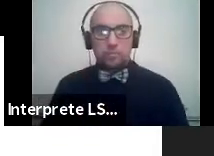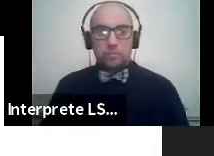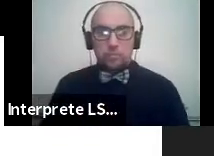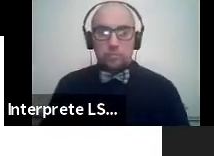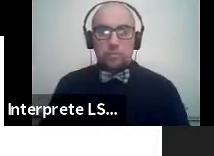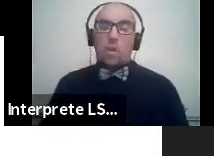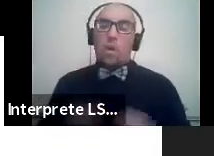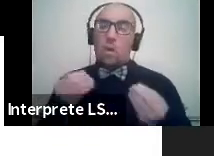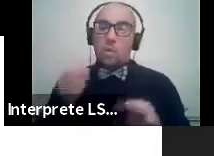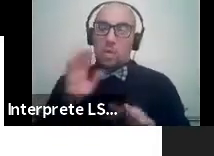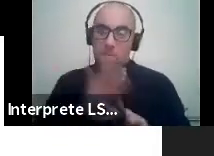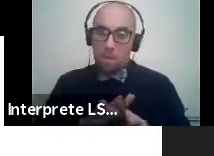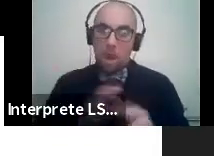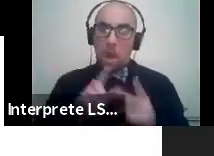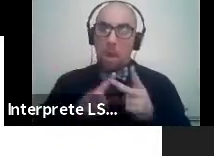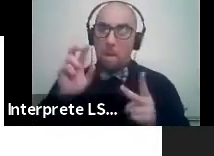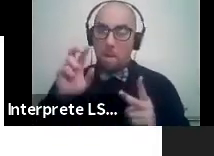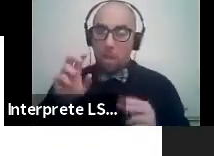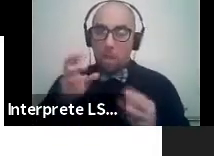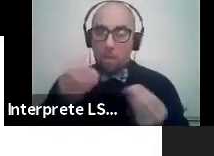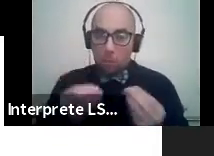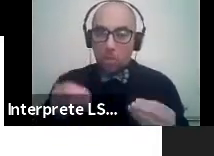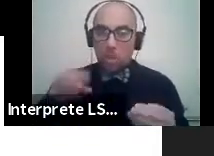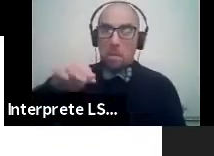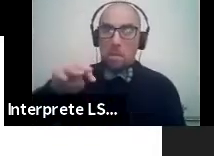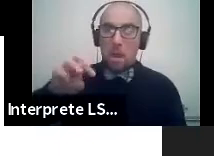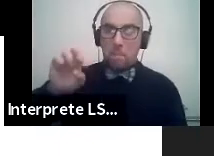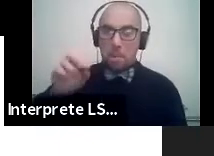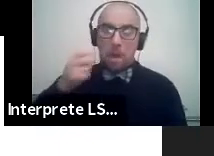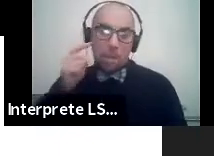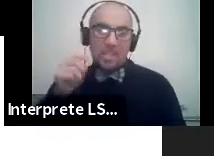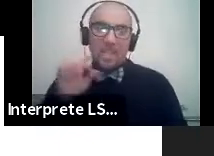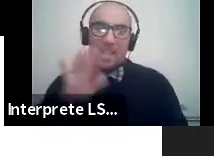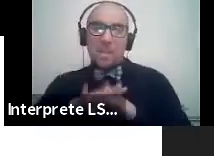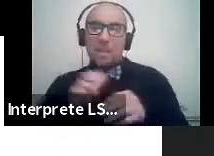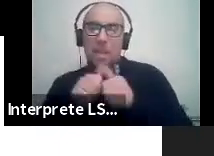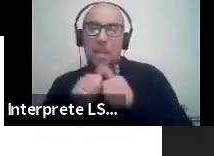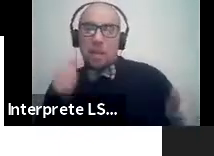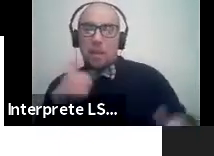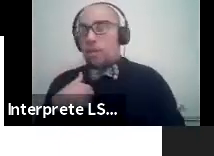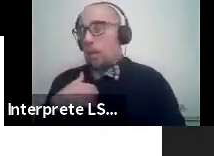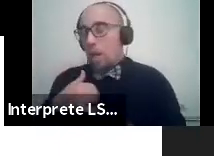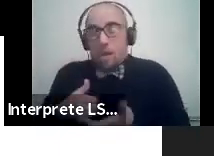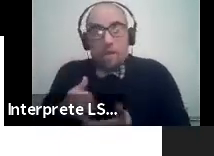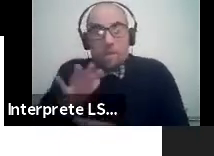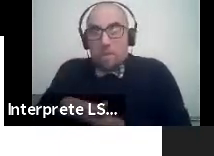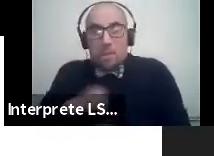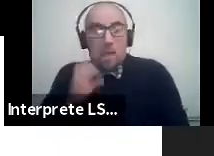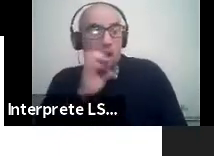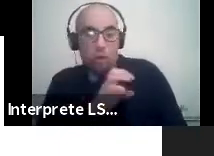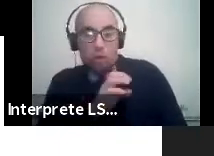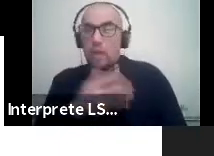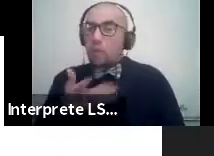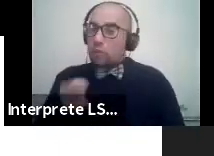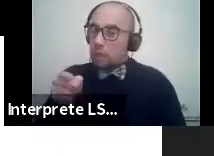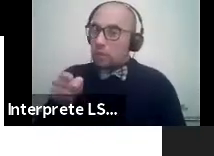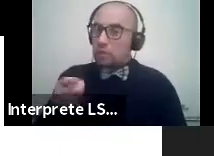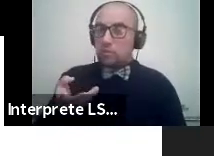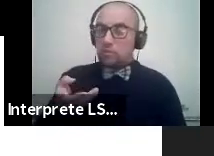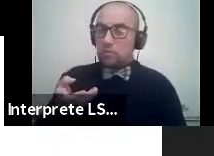Muchas madres y padres sienten que las matemáticas están lejos de ser su fuerte y de esa manera